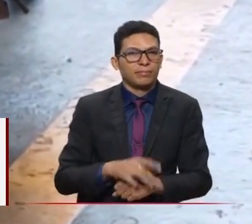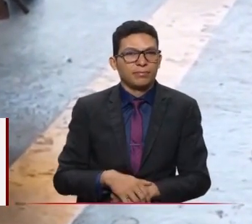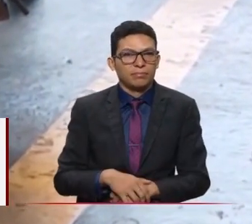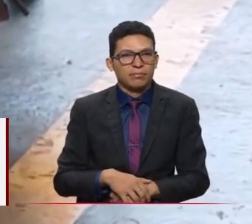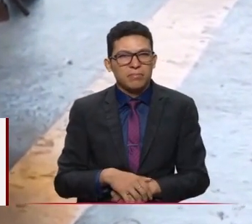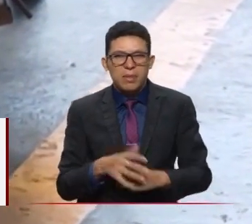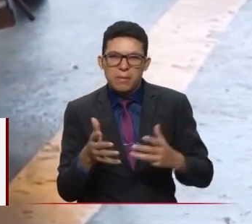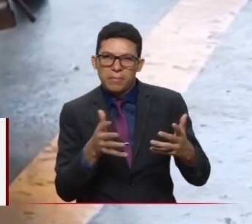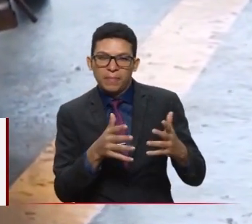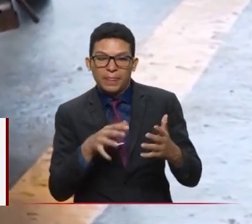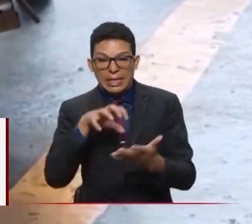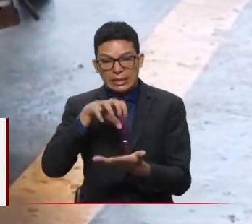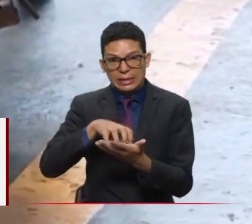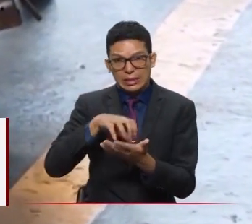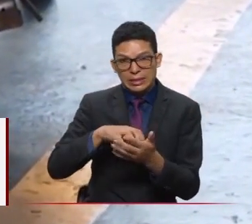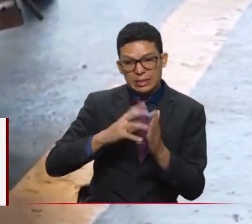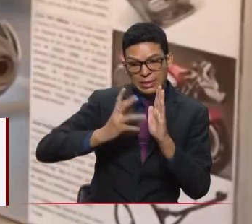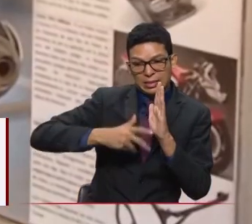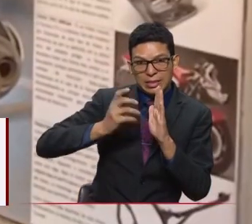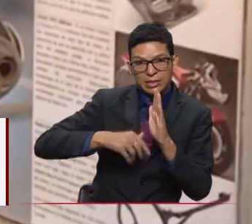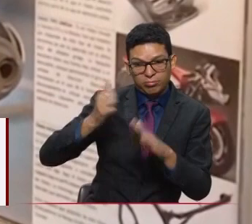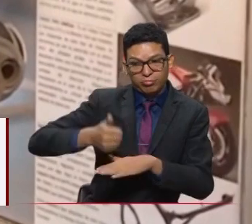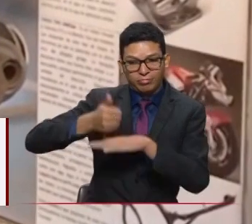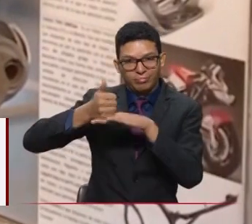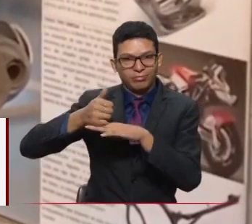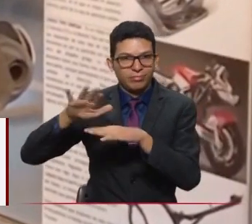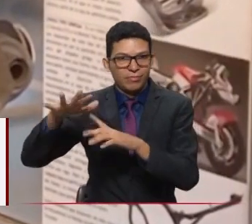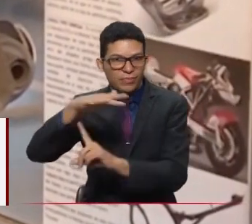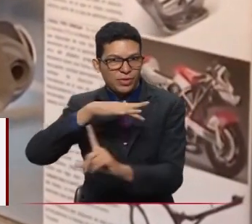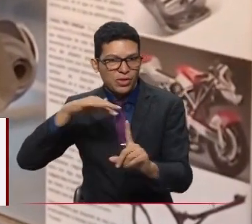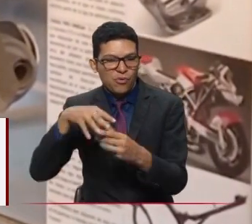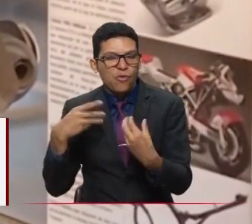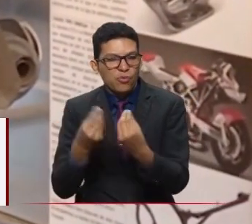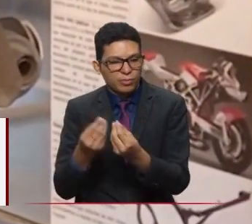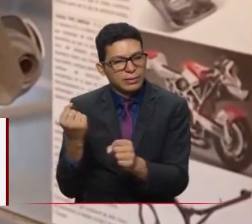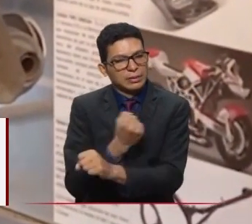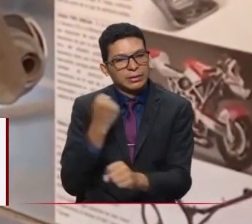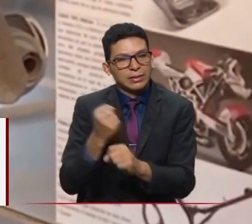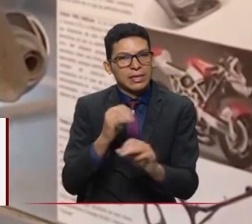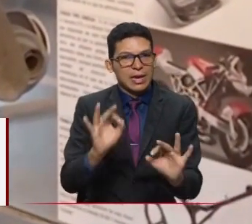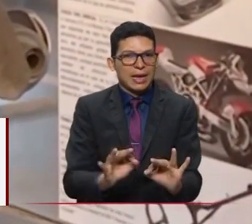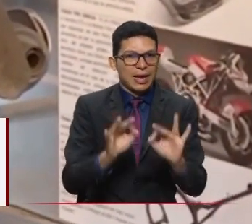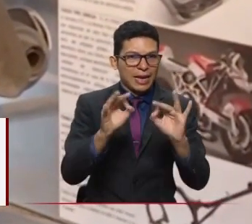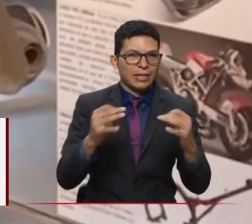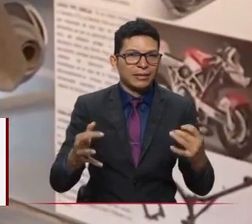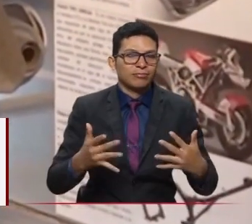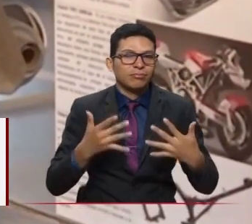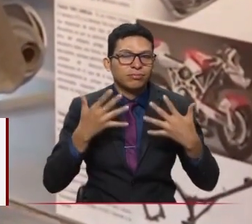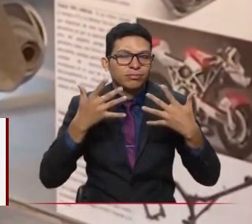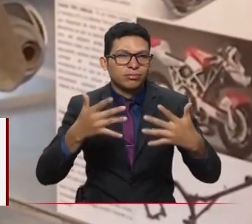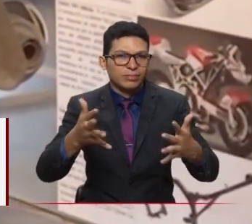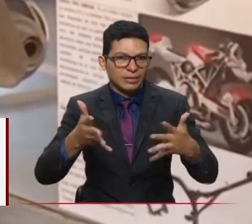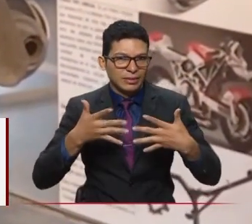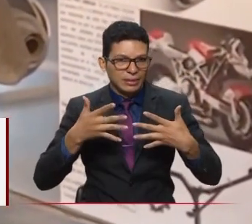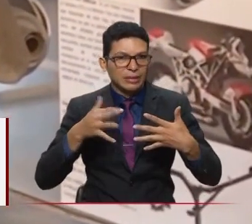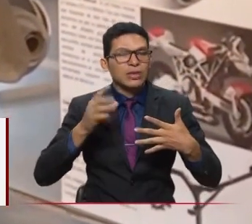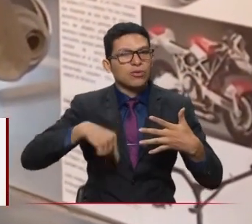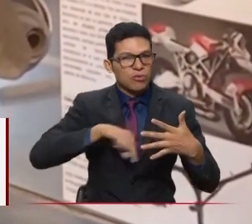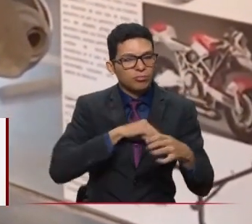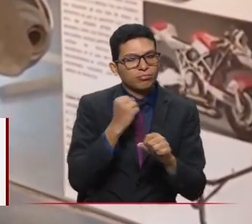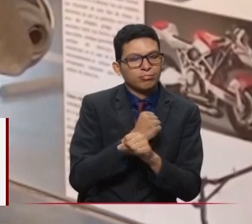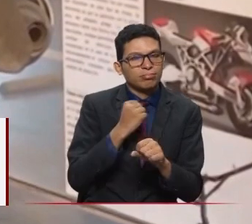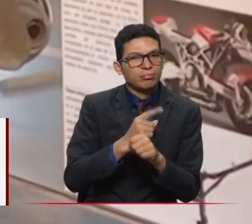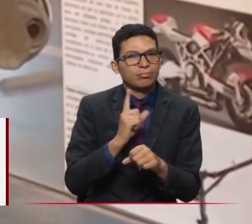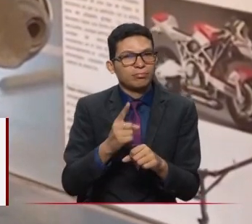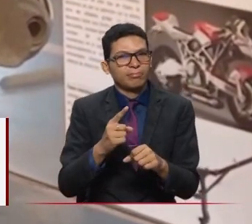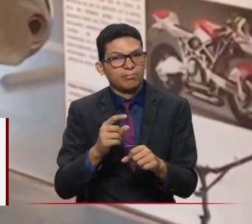entre los centros de diagnóstico automotor y la autoridad ambiental para trabajar en equipo por la calidad del aire, para trabajar en lo que se debe hacer y para hacer